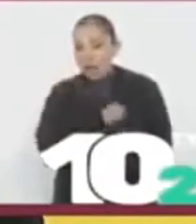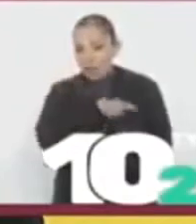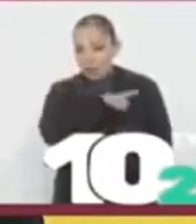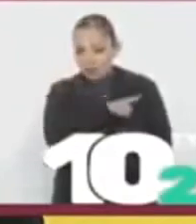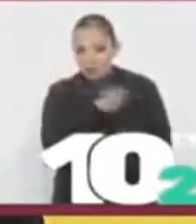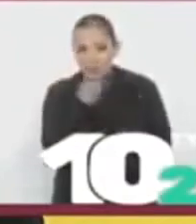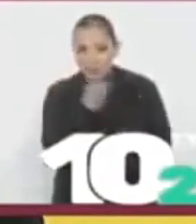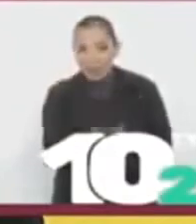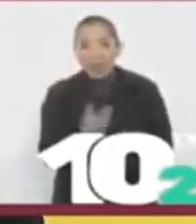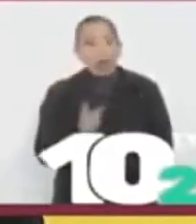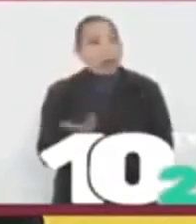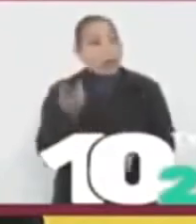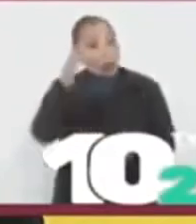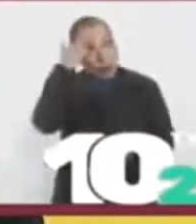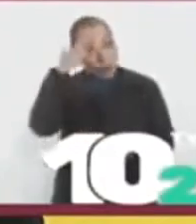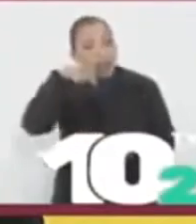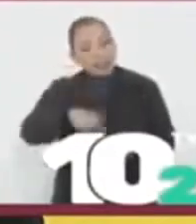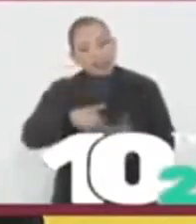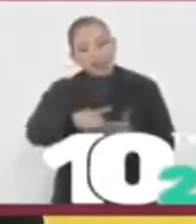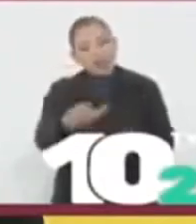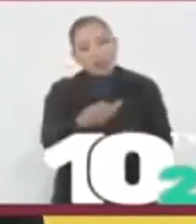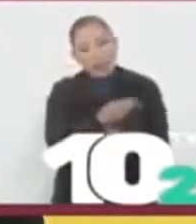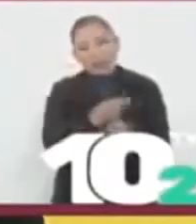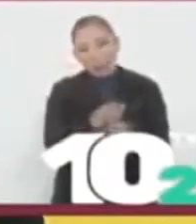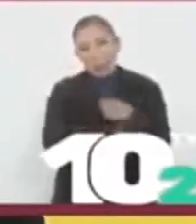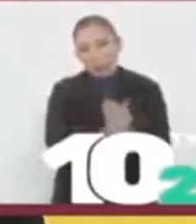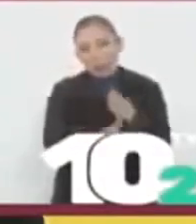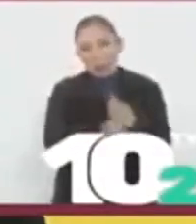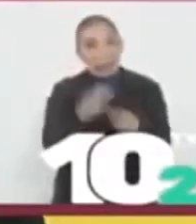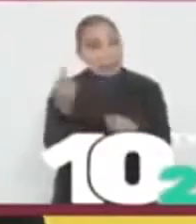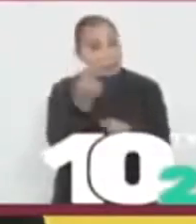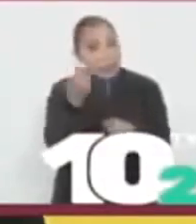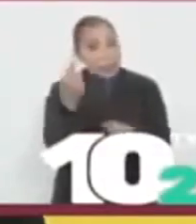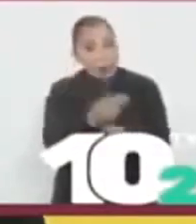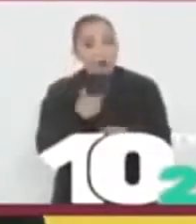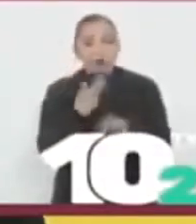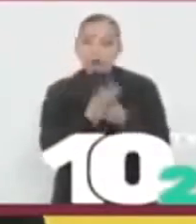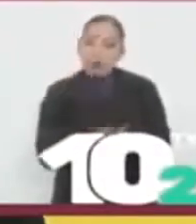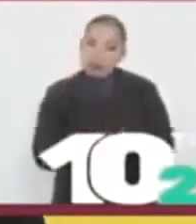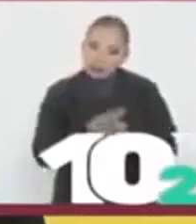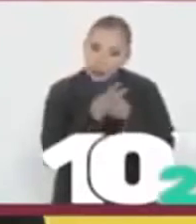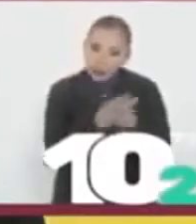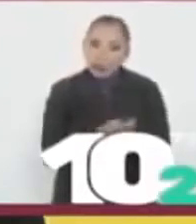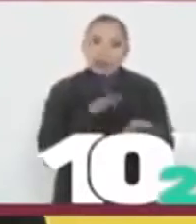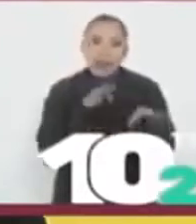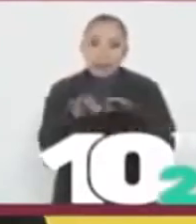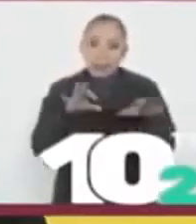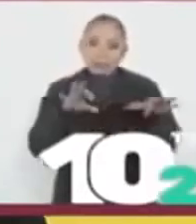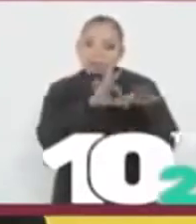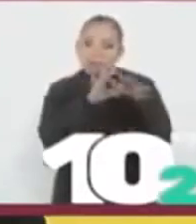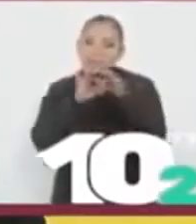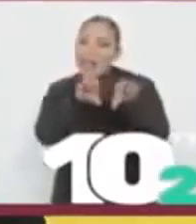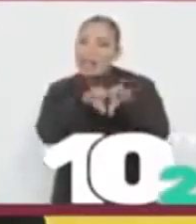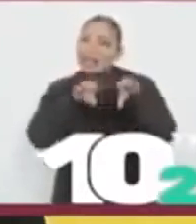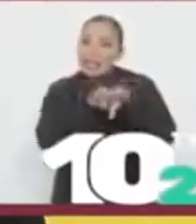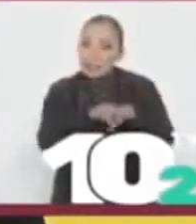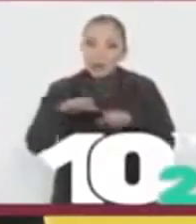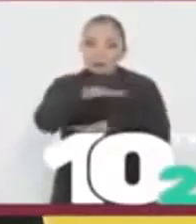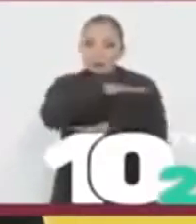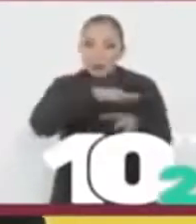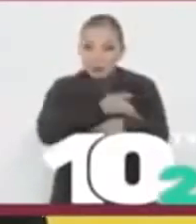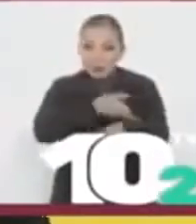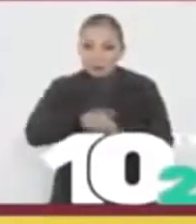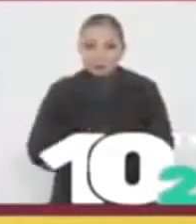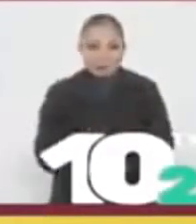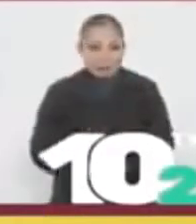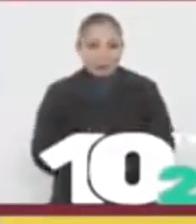salud. Recuerden que mientras pasamos esta contingencia, necesitamos tener paciencia y trabajar siempre en equipo con quienes nos